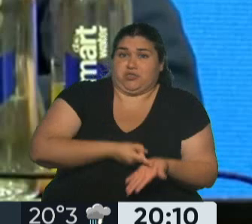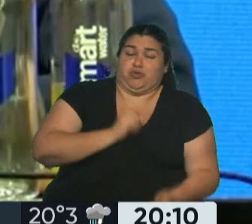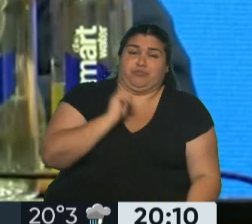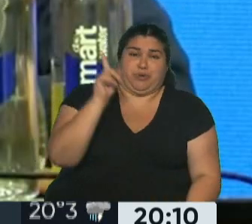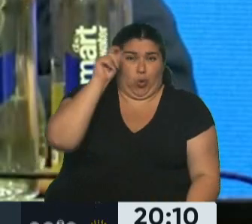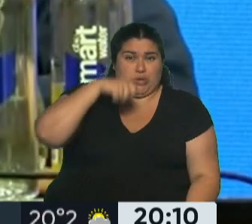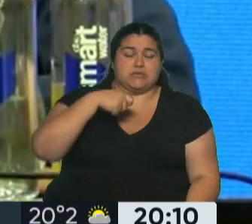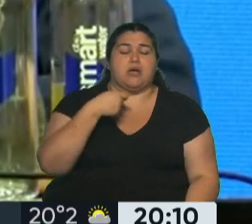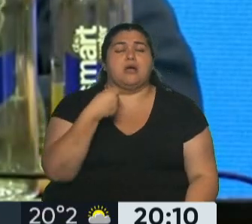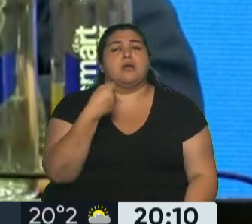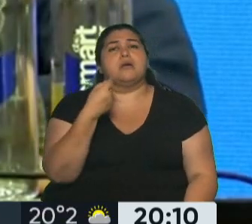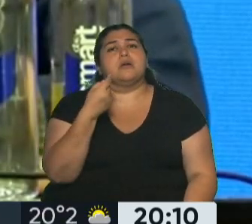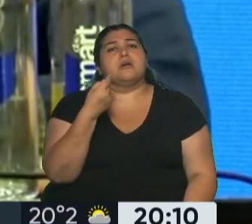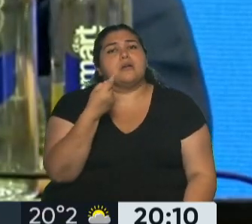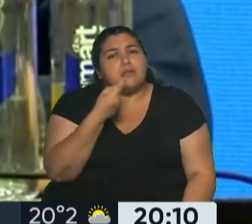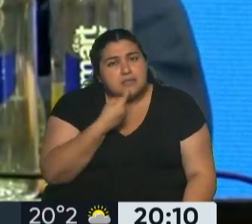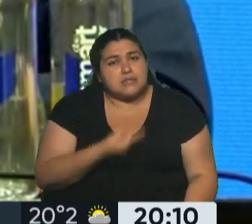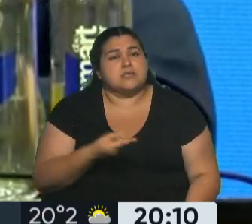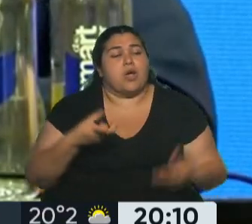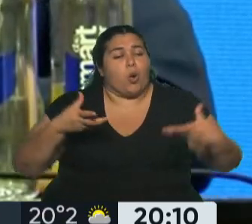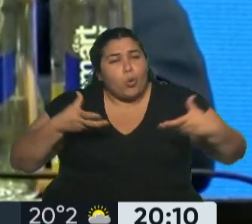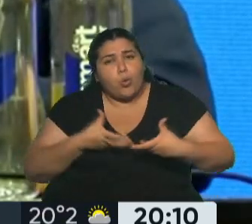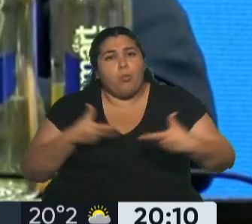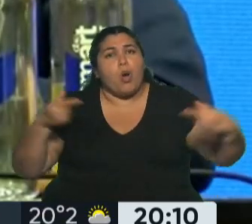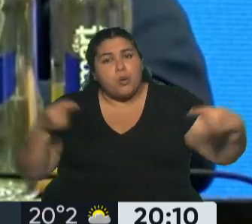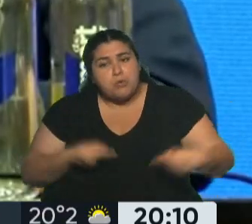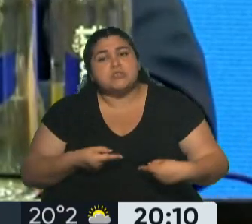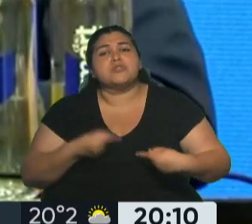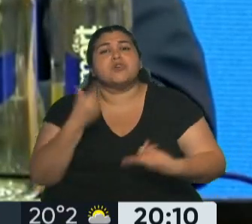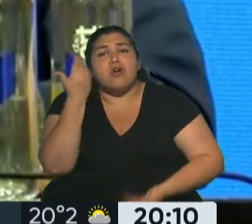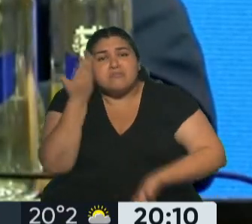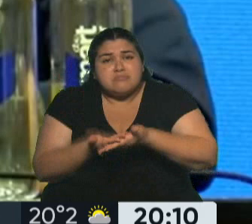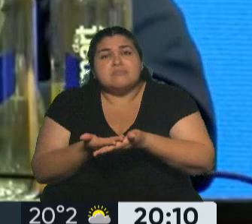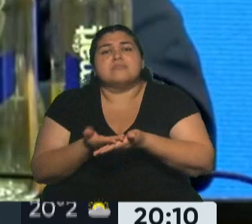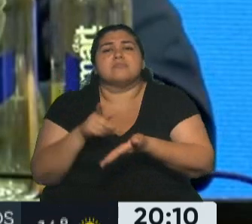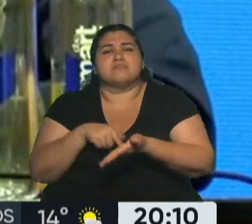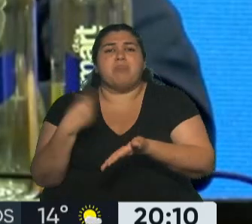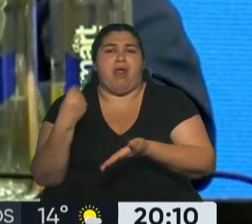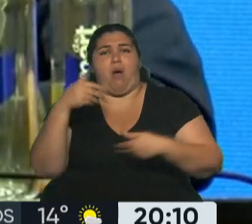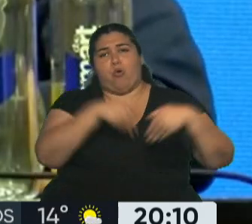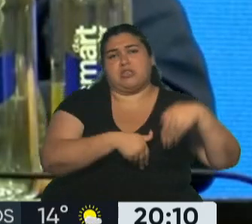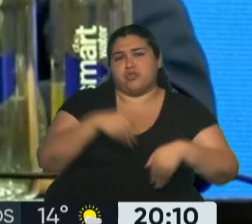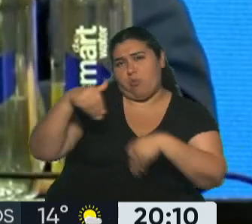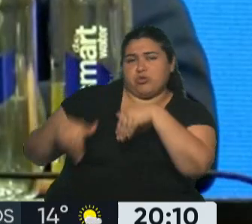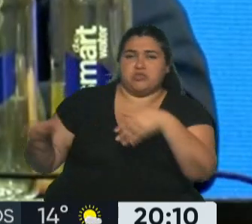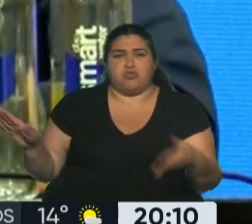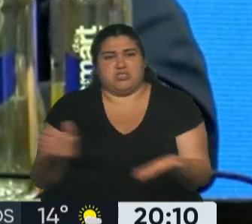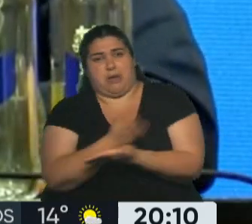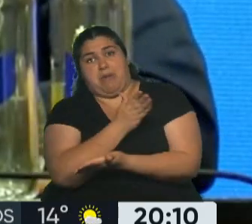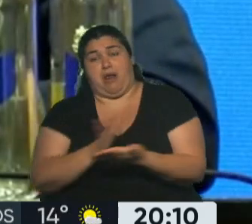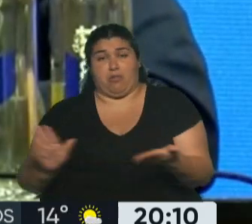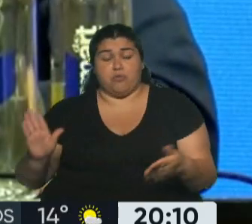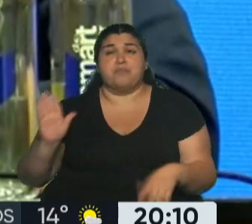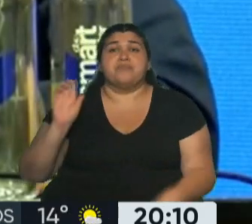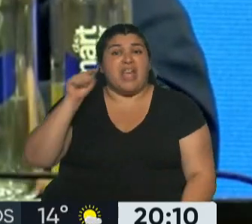concreta que la oposición presentó un recurso como para que voten separado y esto sí es algo que cambió el